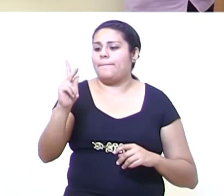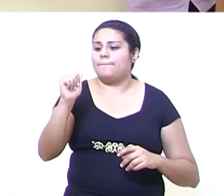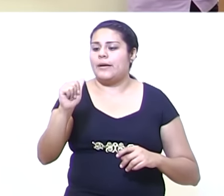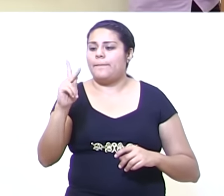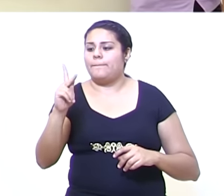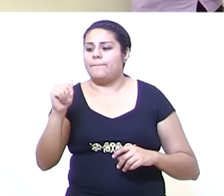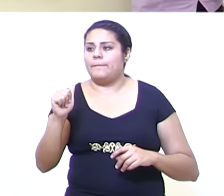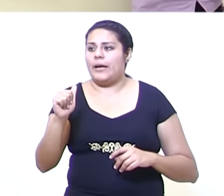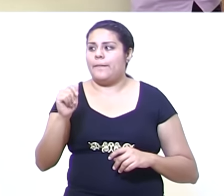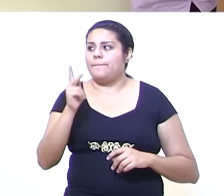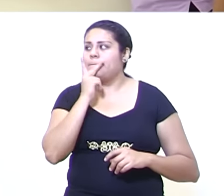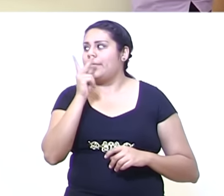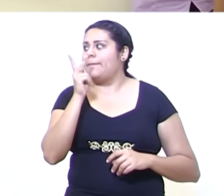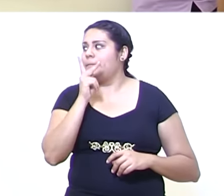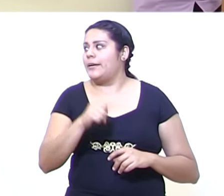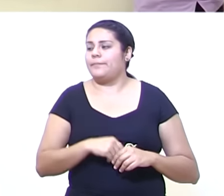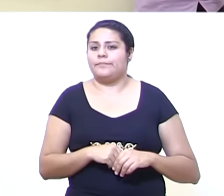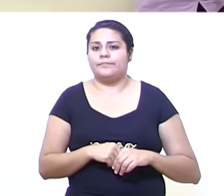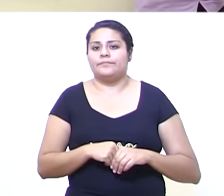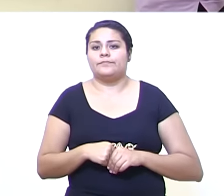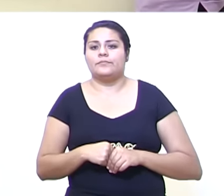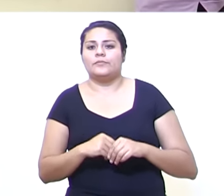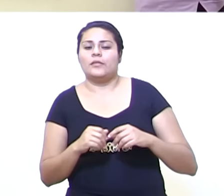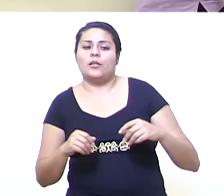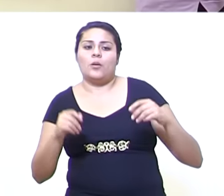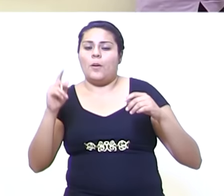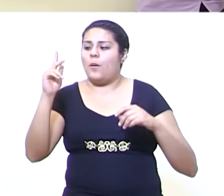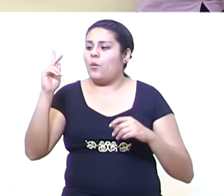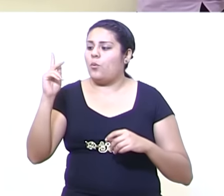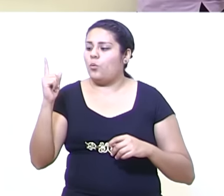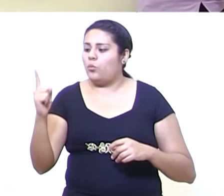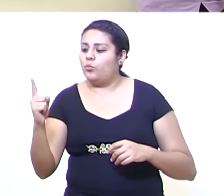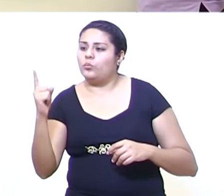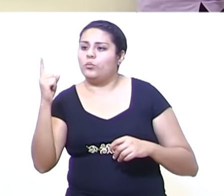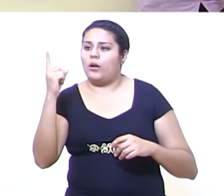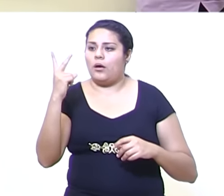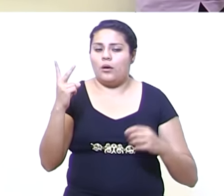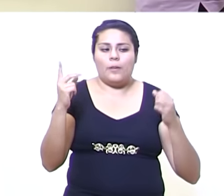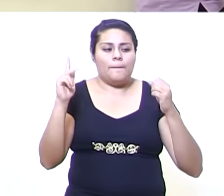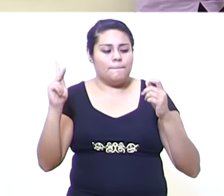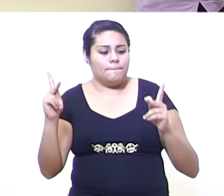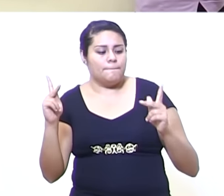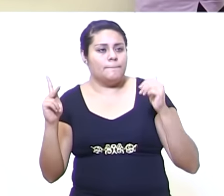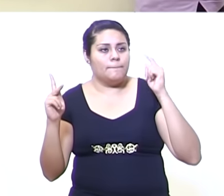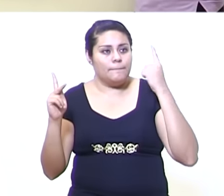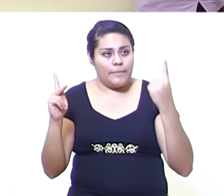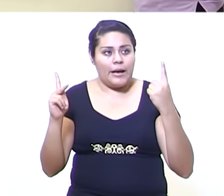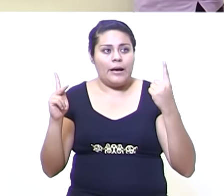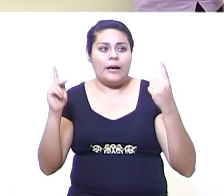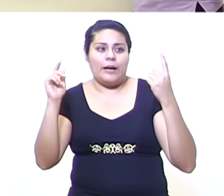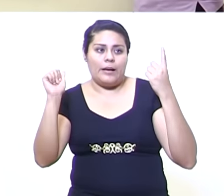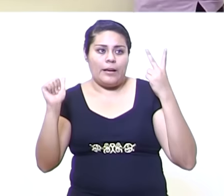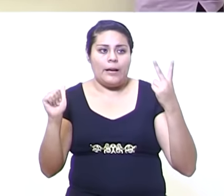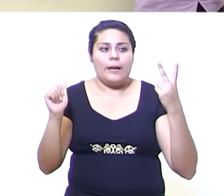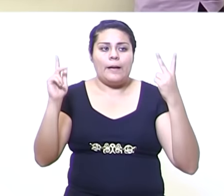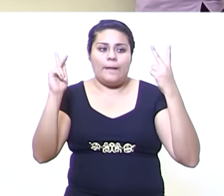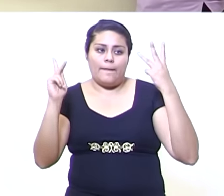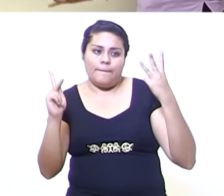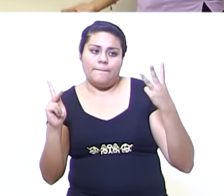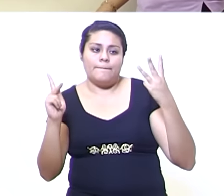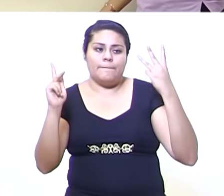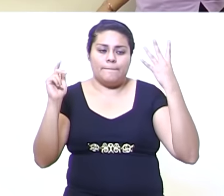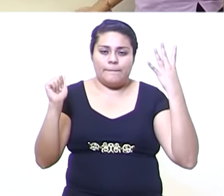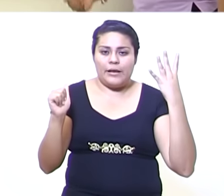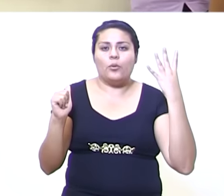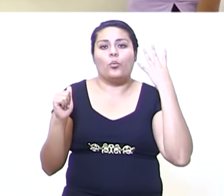¿Cuántas letras tiene? 1, 2, 3, 4.